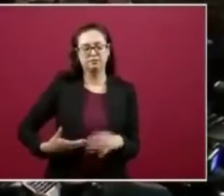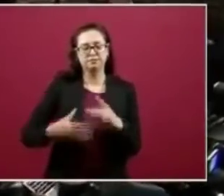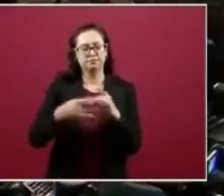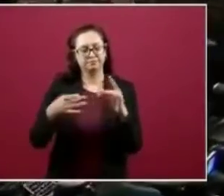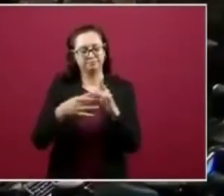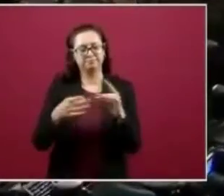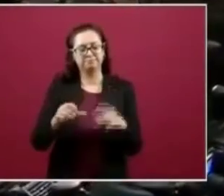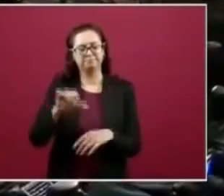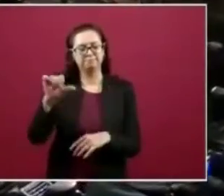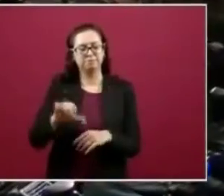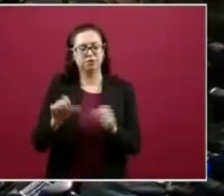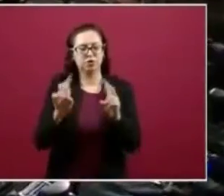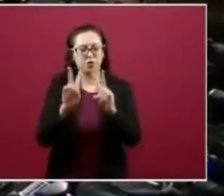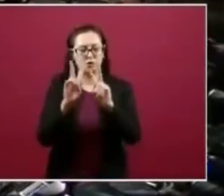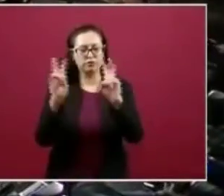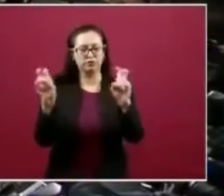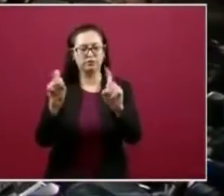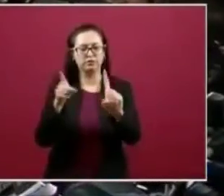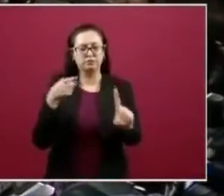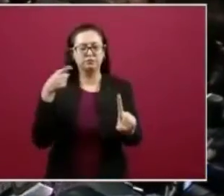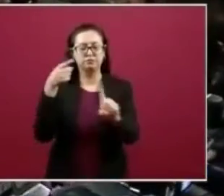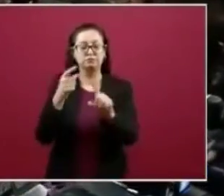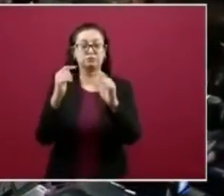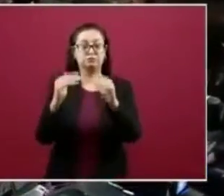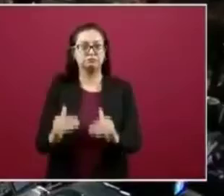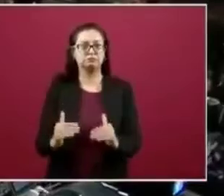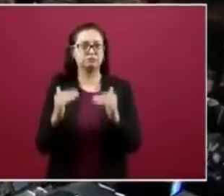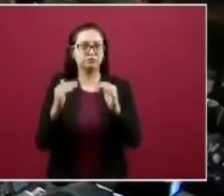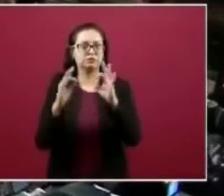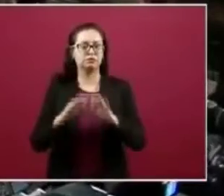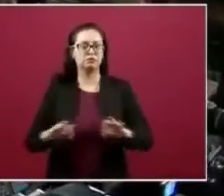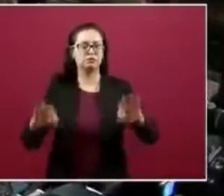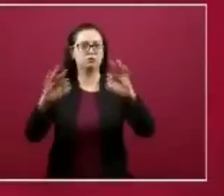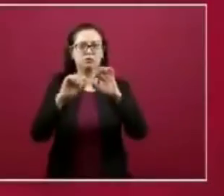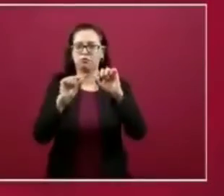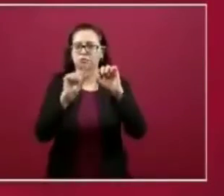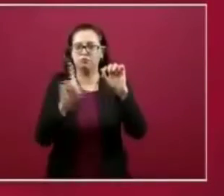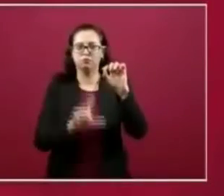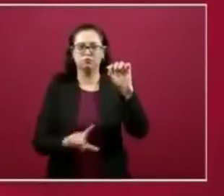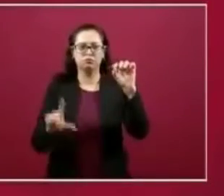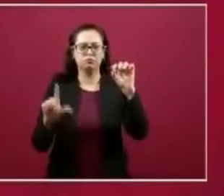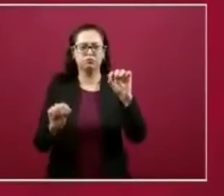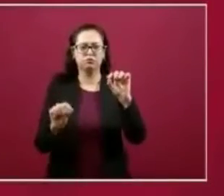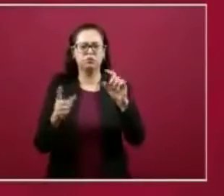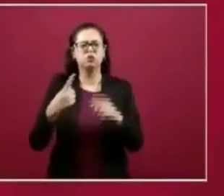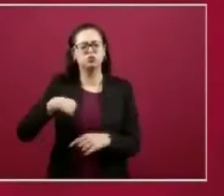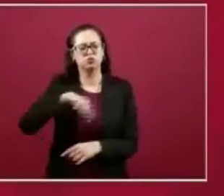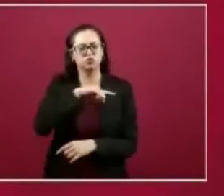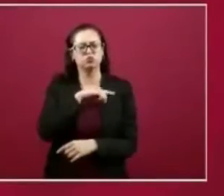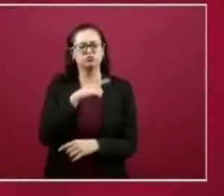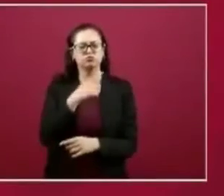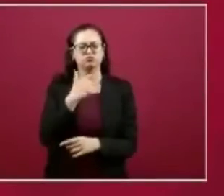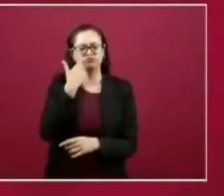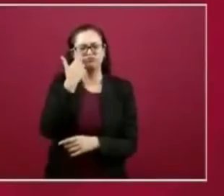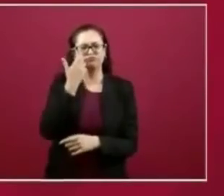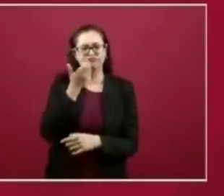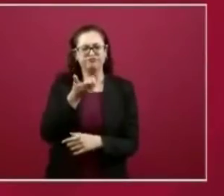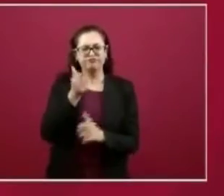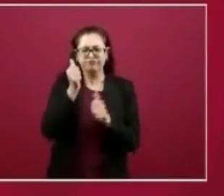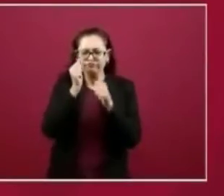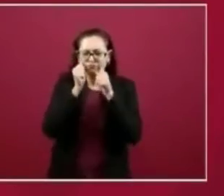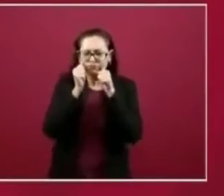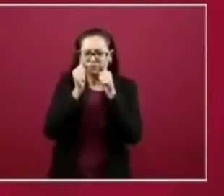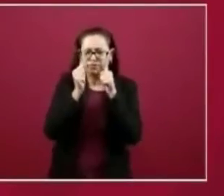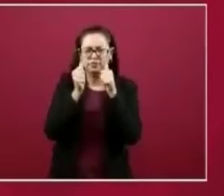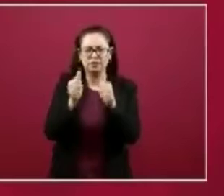vamos a abordar un tema de relevancia nacional que queremos atender en